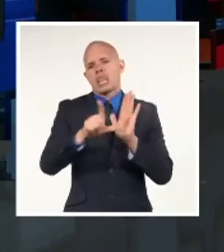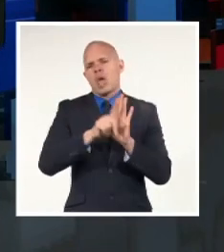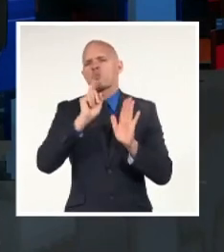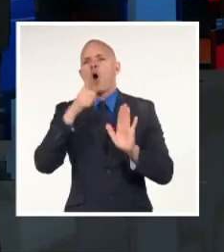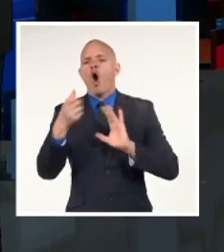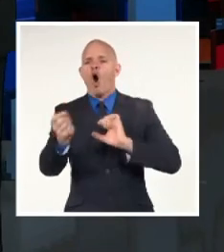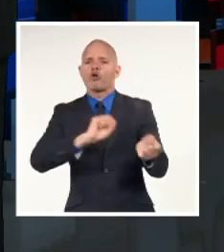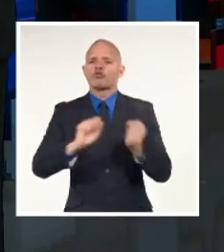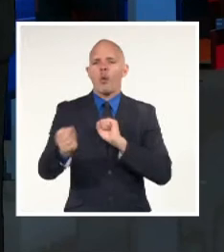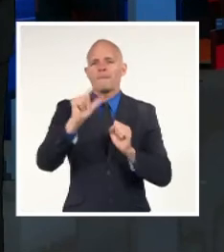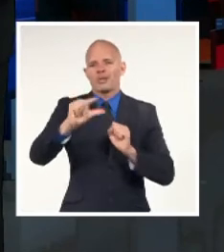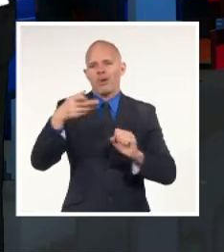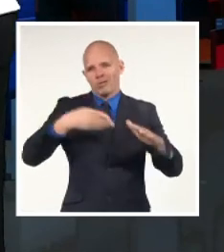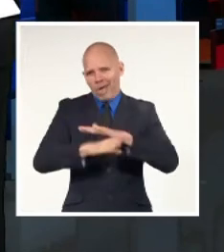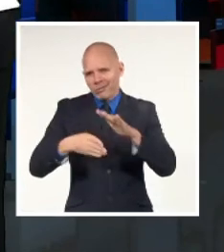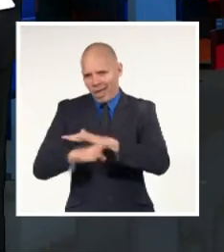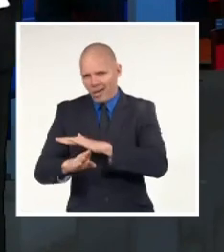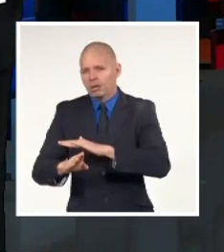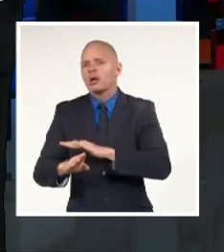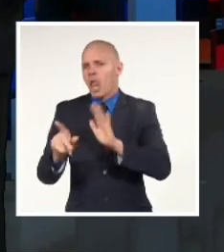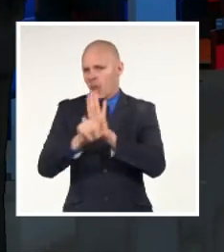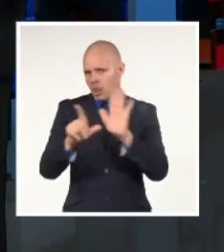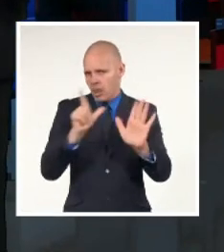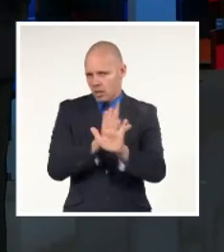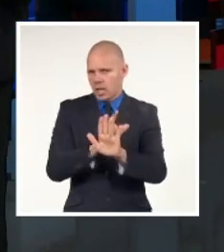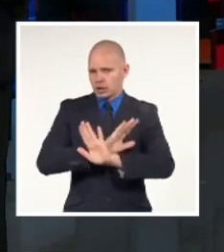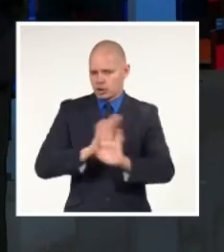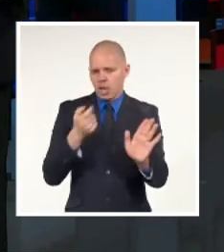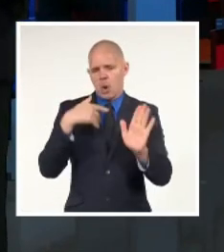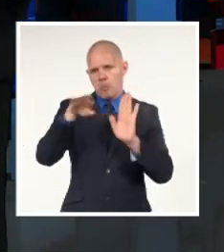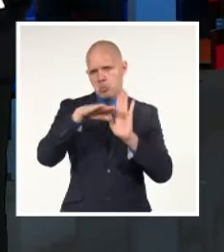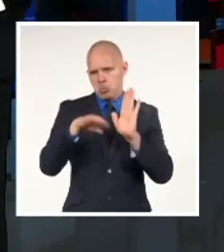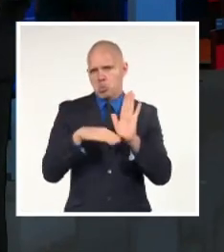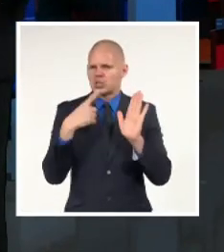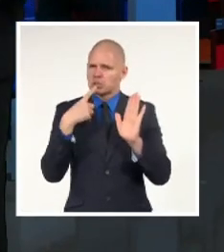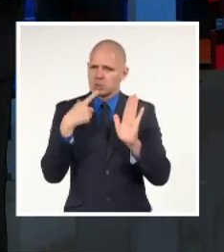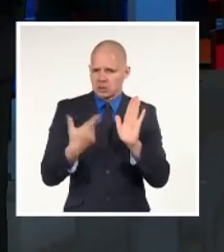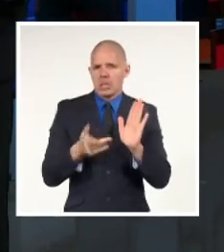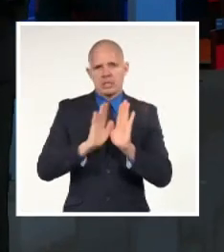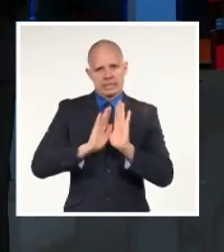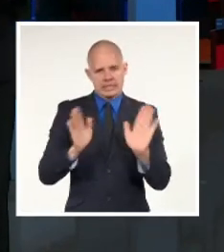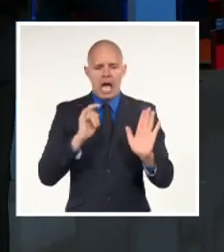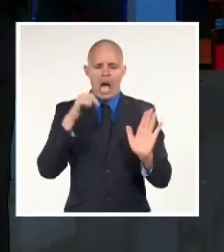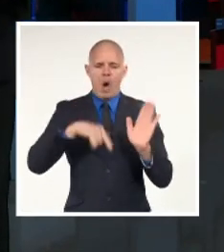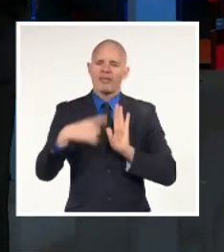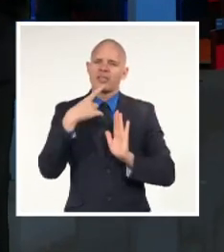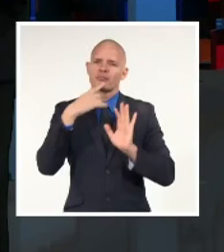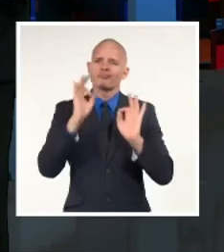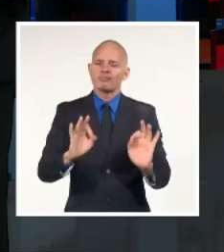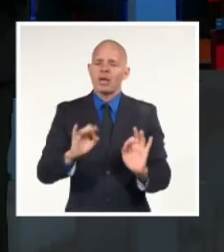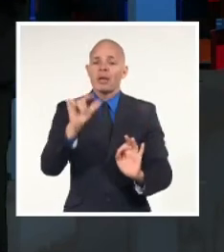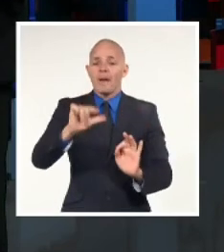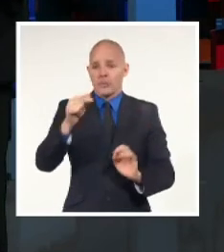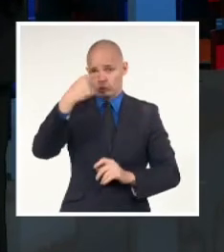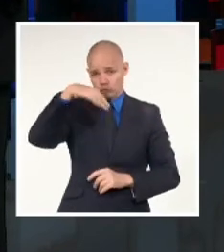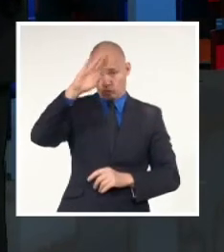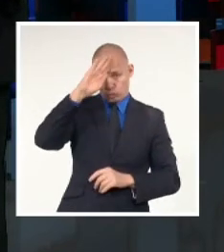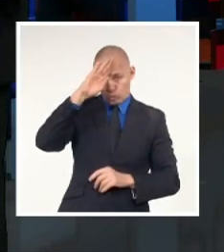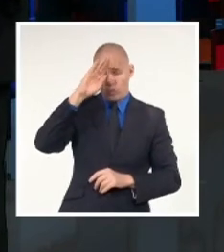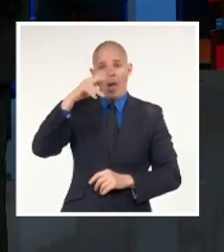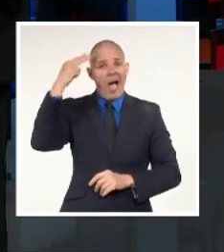de manera irregular. En consecuencia, ha diseñado un programa de libertad bajo palabra o parol para los ciudadanos cubanos,